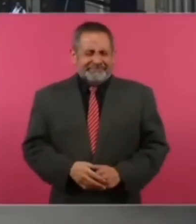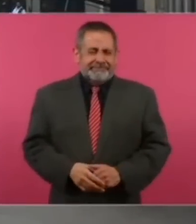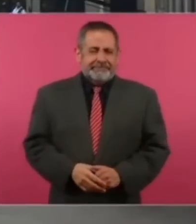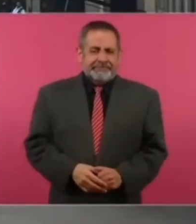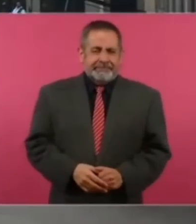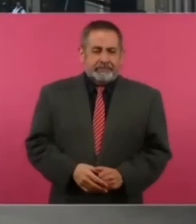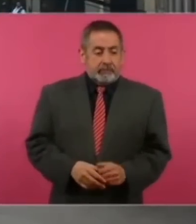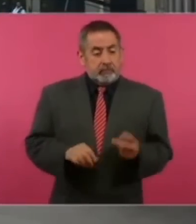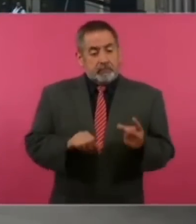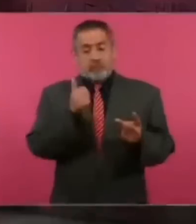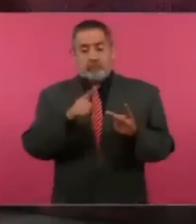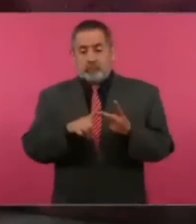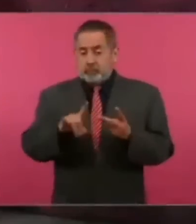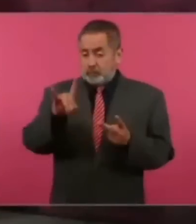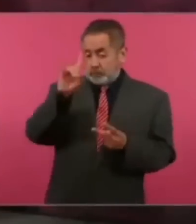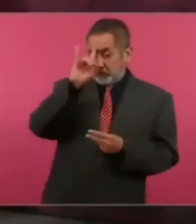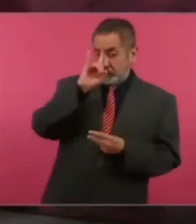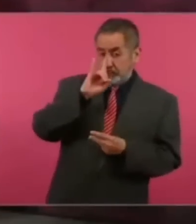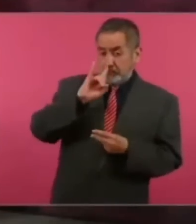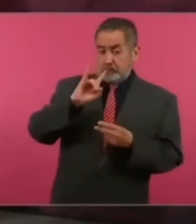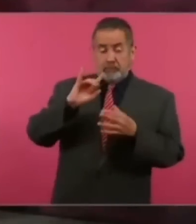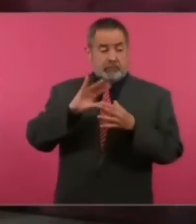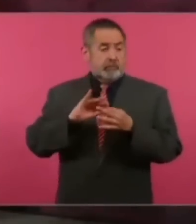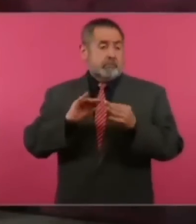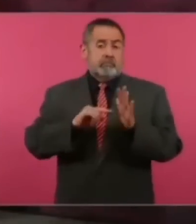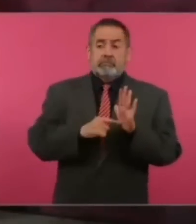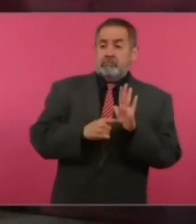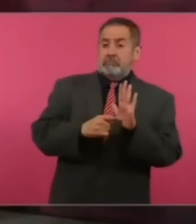era muy guapo y hicieron hasta una